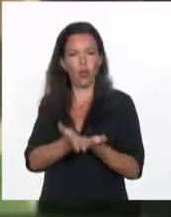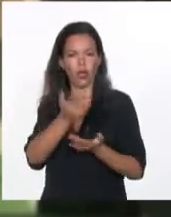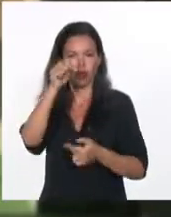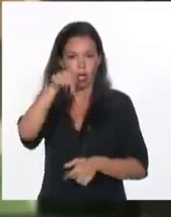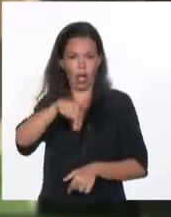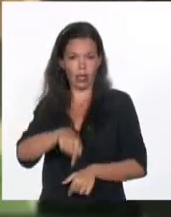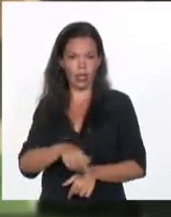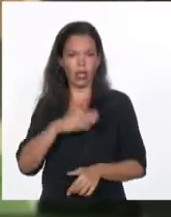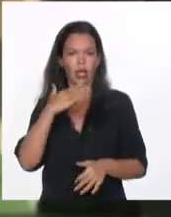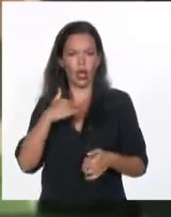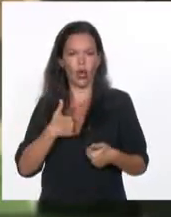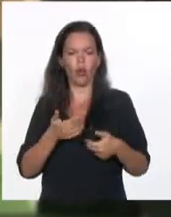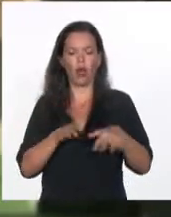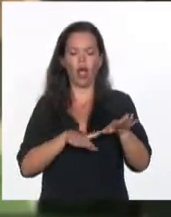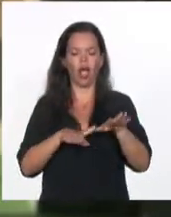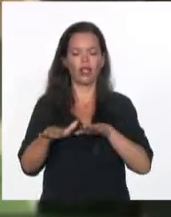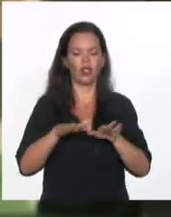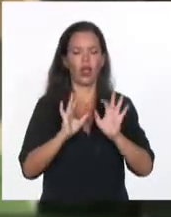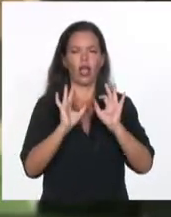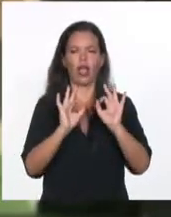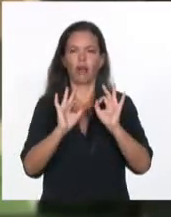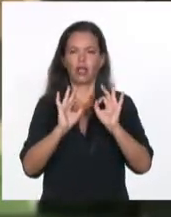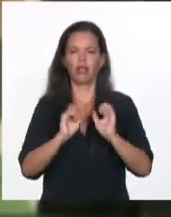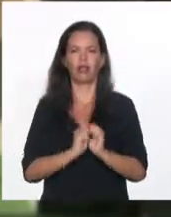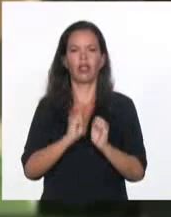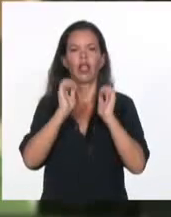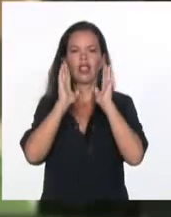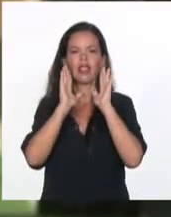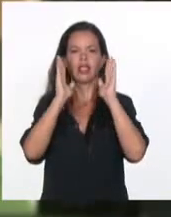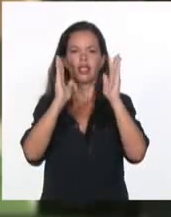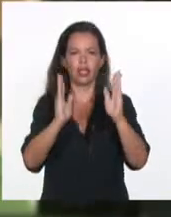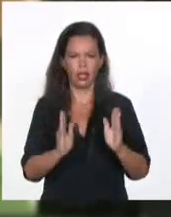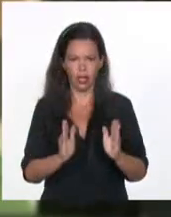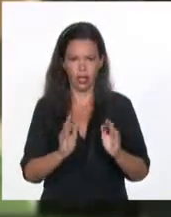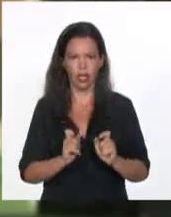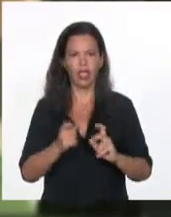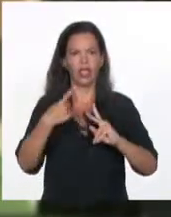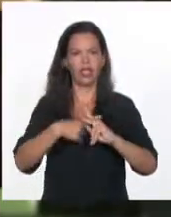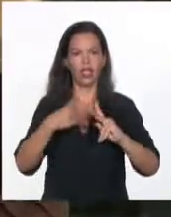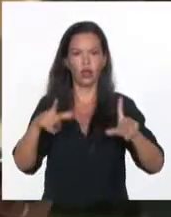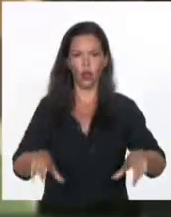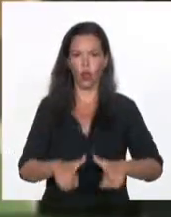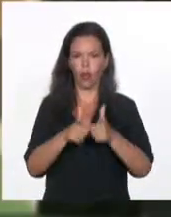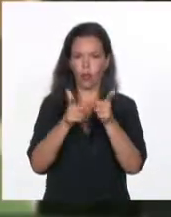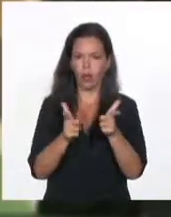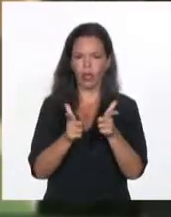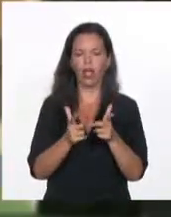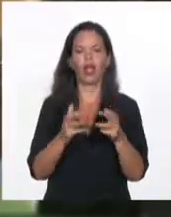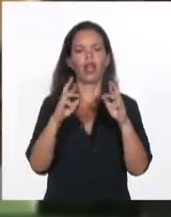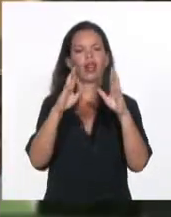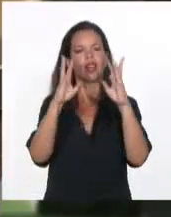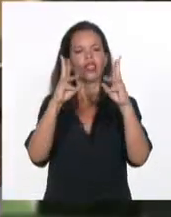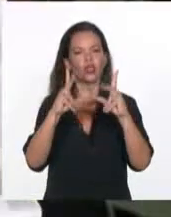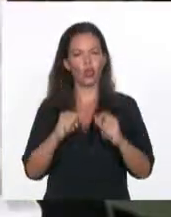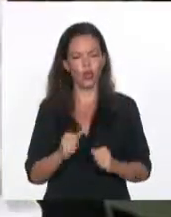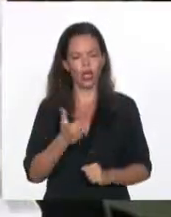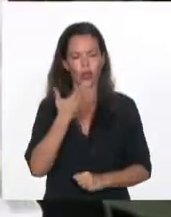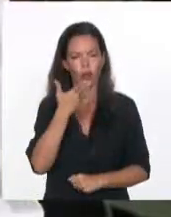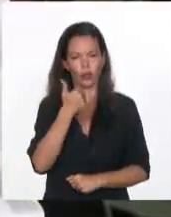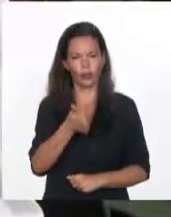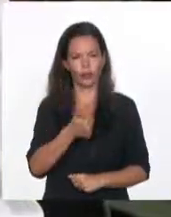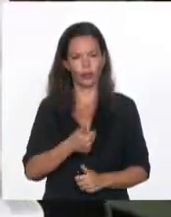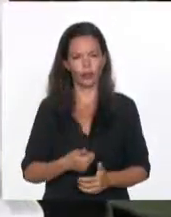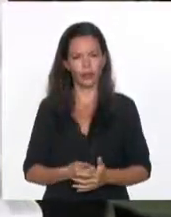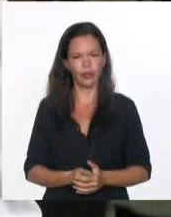concretas, muchas de las cuales dirigieron e implementaron con resultados satisfactorios. Durante